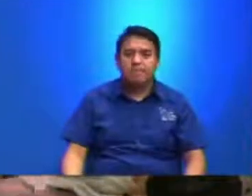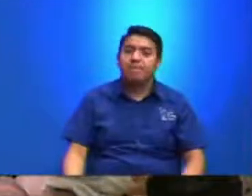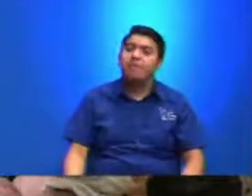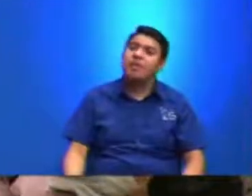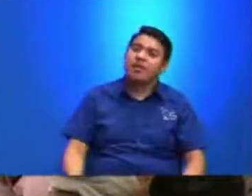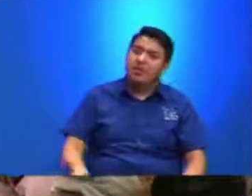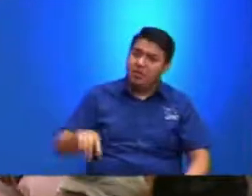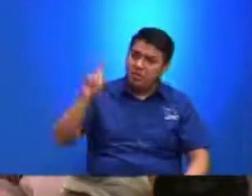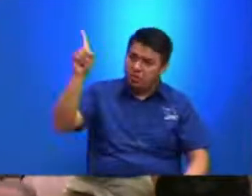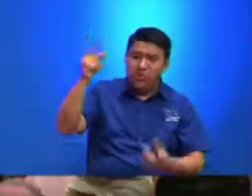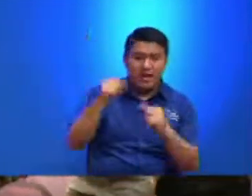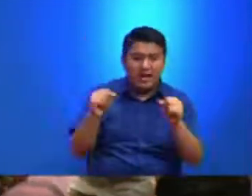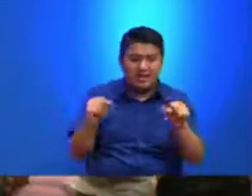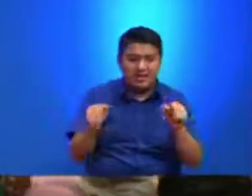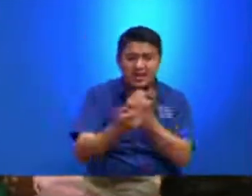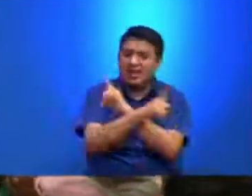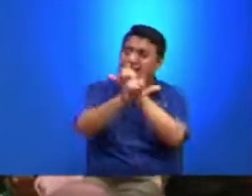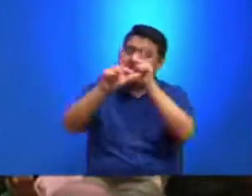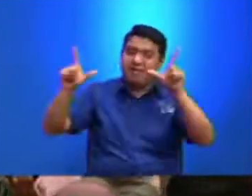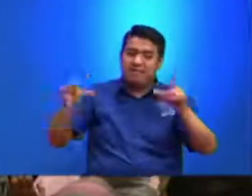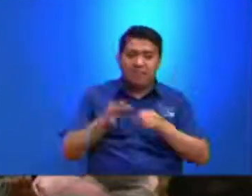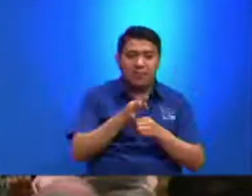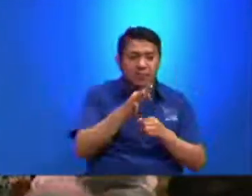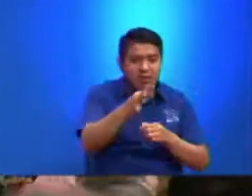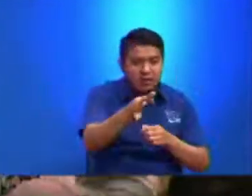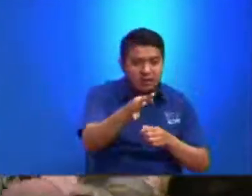Haz libre a tu pueblo.